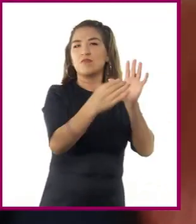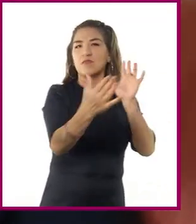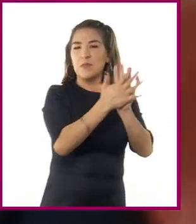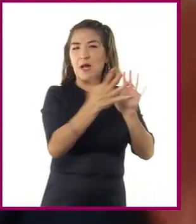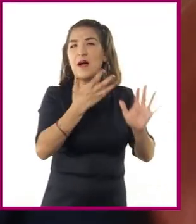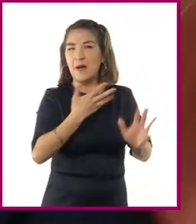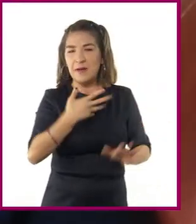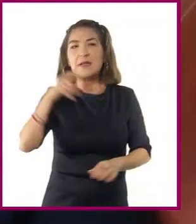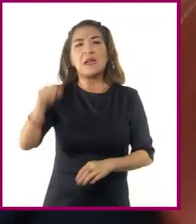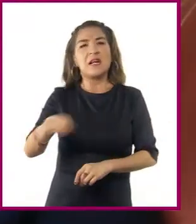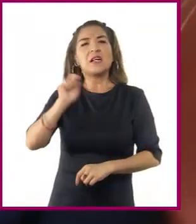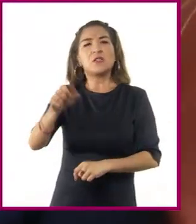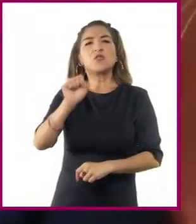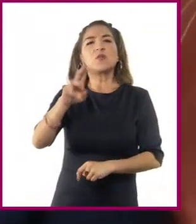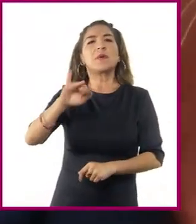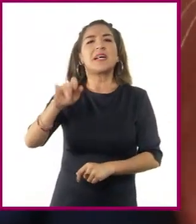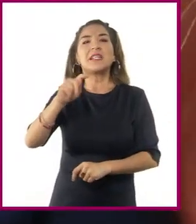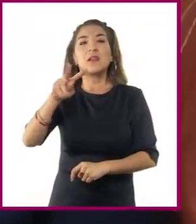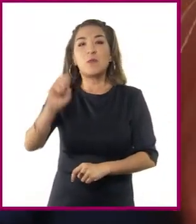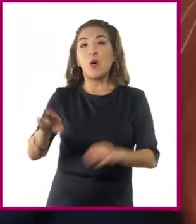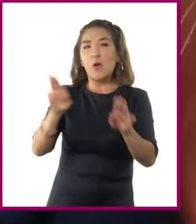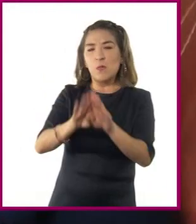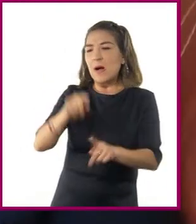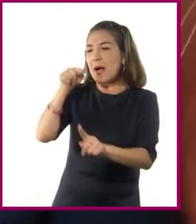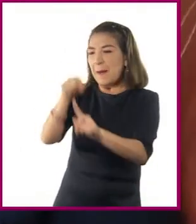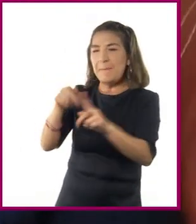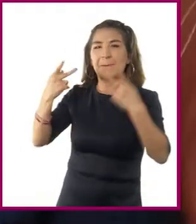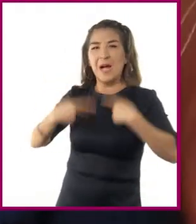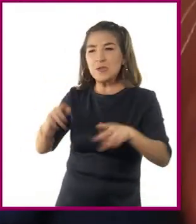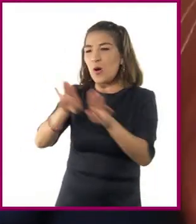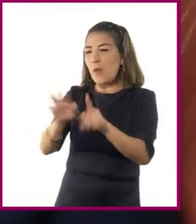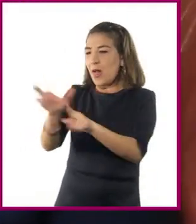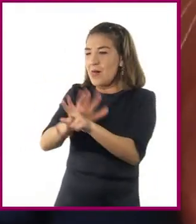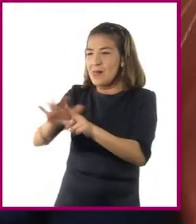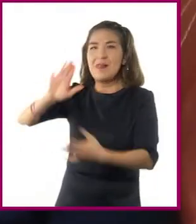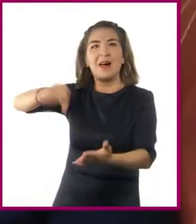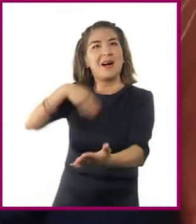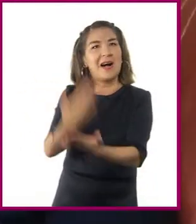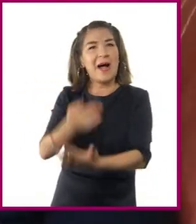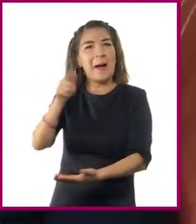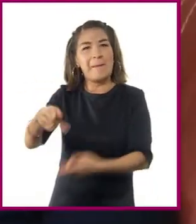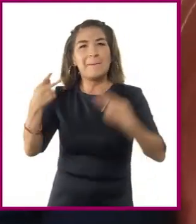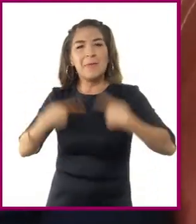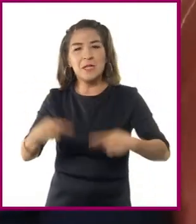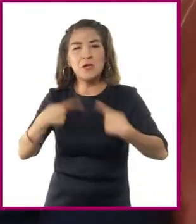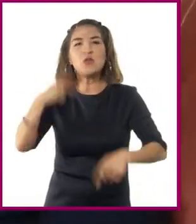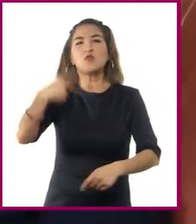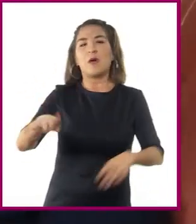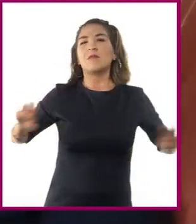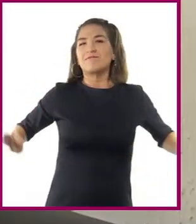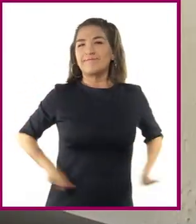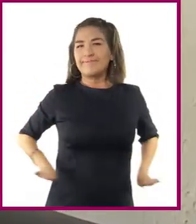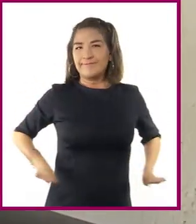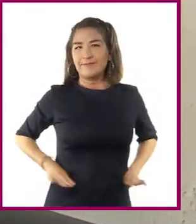subjetivo encierra la voluntad de las personas para hacer o no hacer alguna función, no es decir, la conducta.